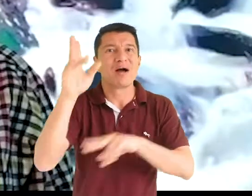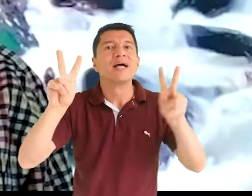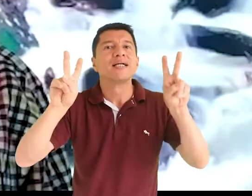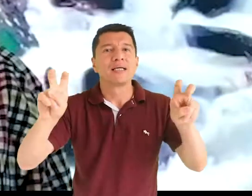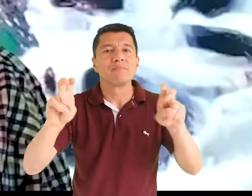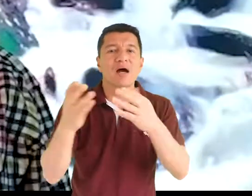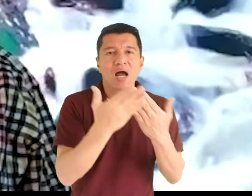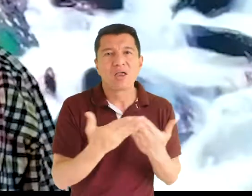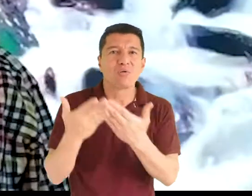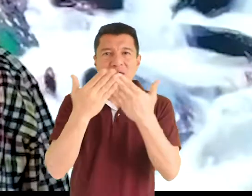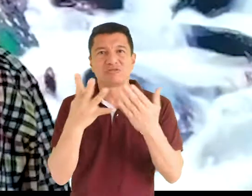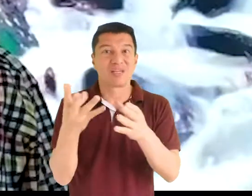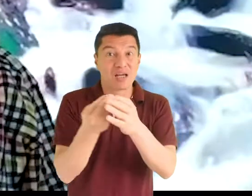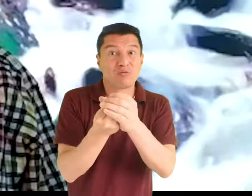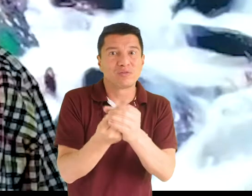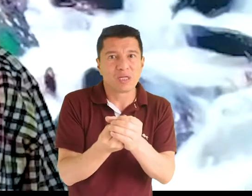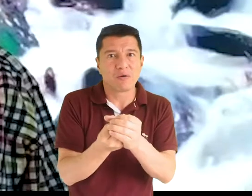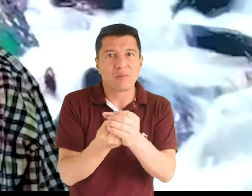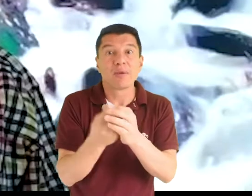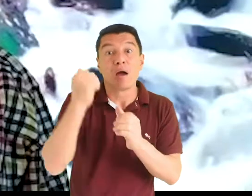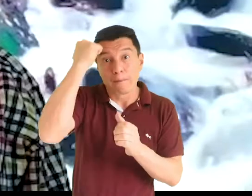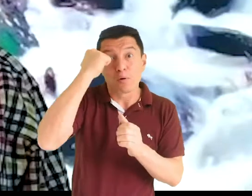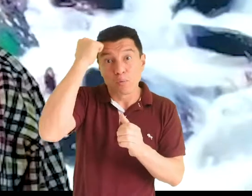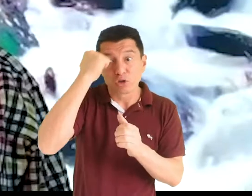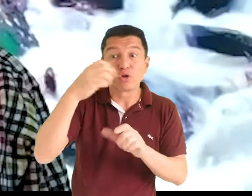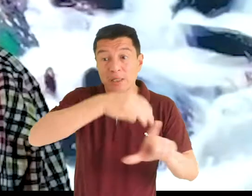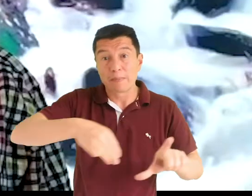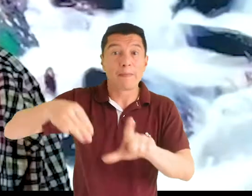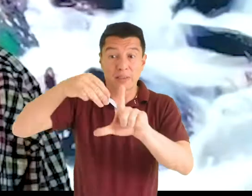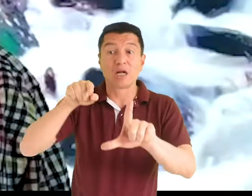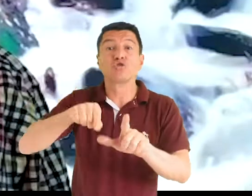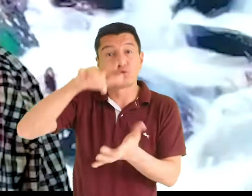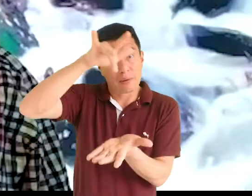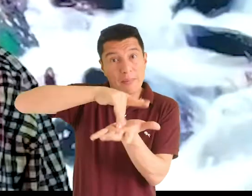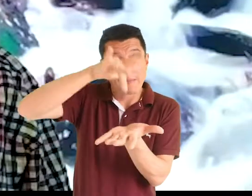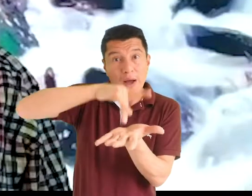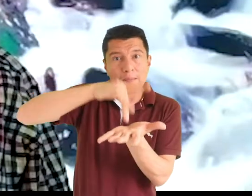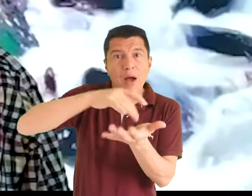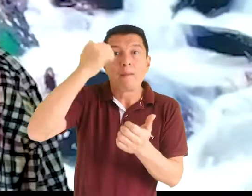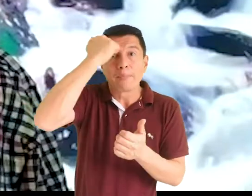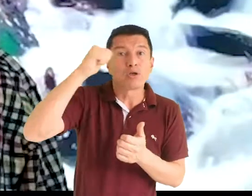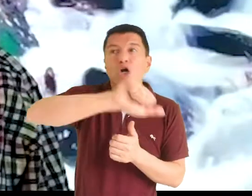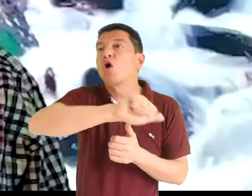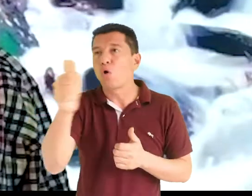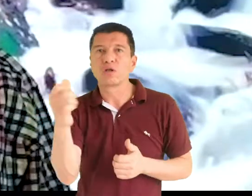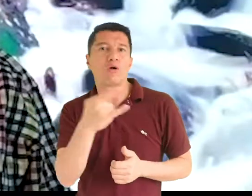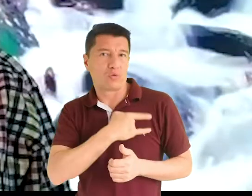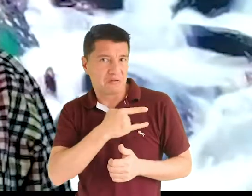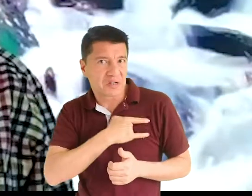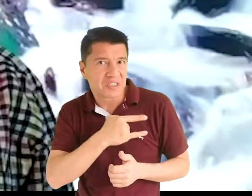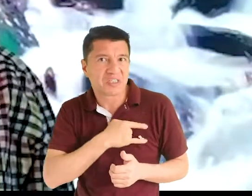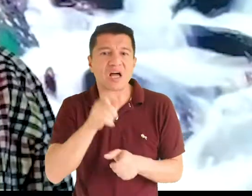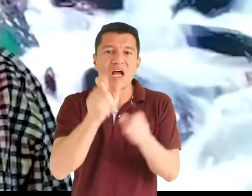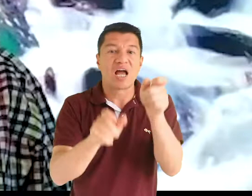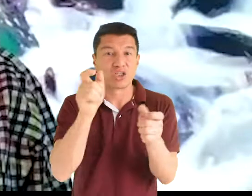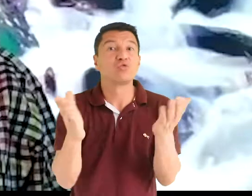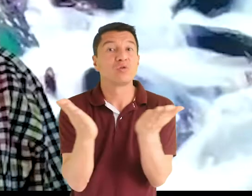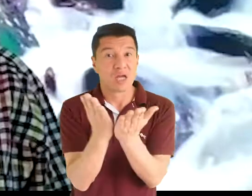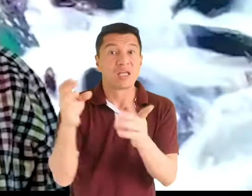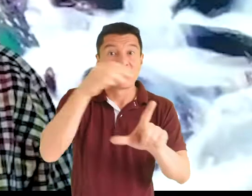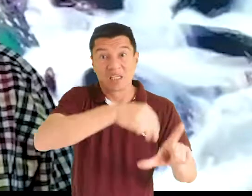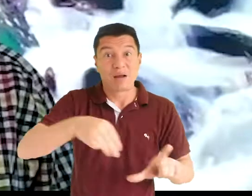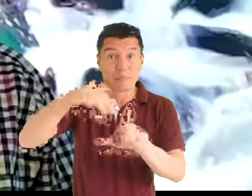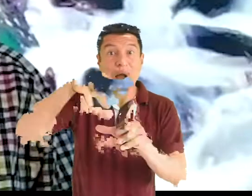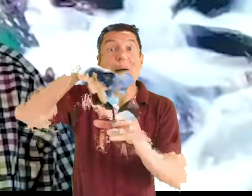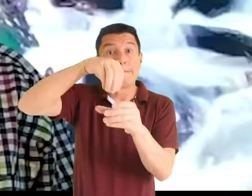docentes de la maestría, con docentes de otras instituciones, con estudiantes de la maestría que vienen